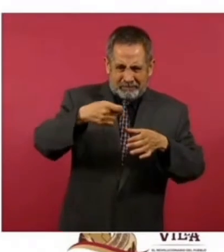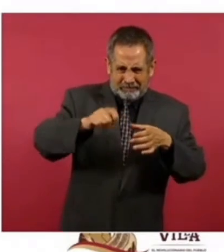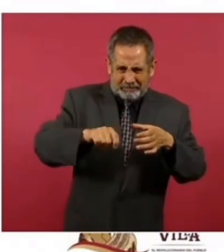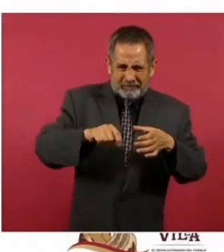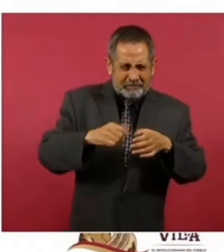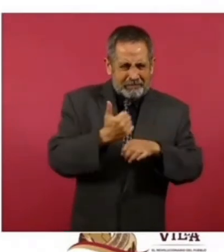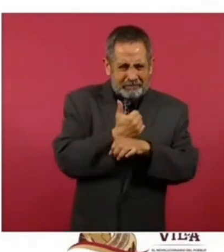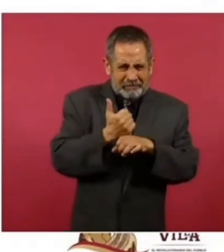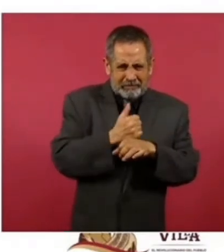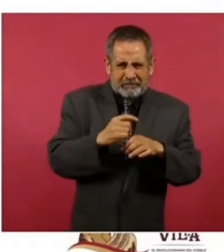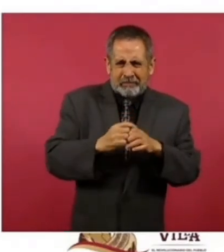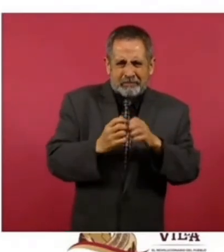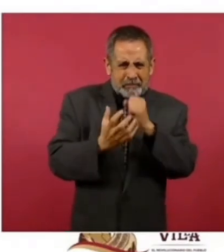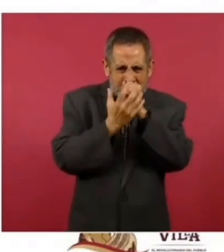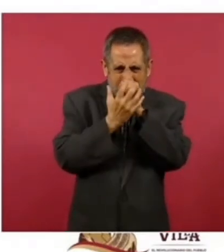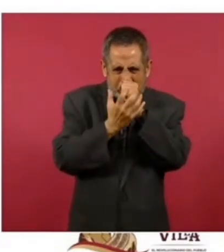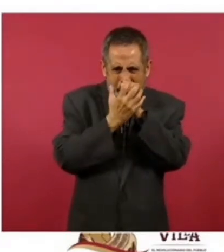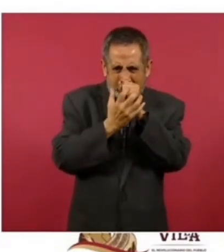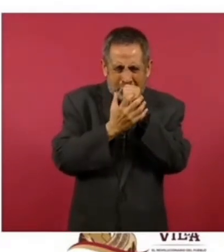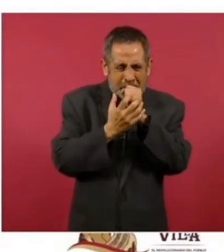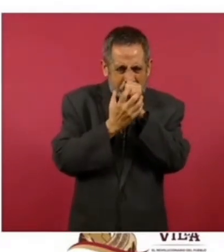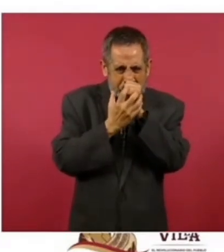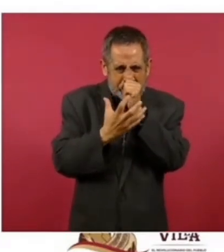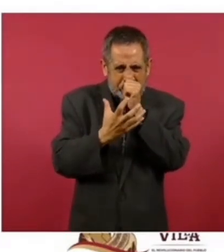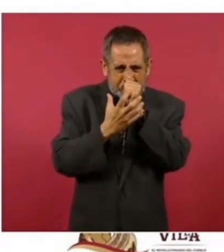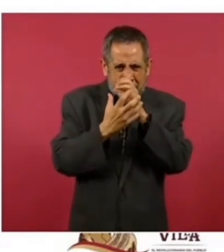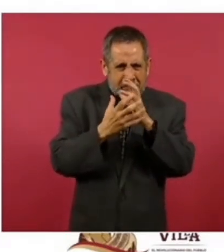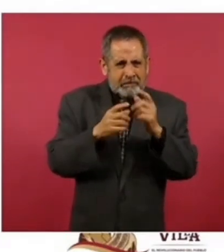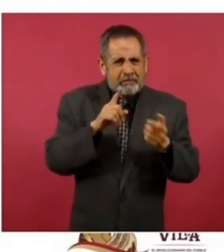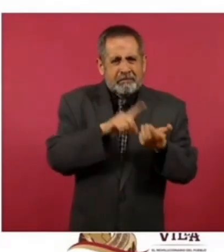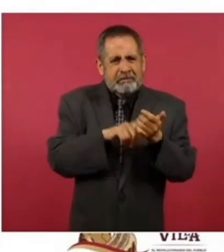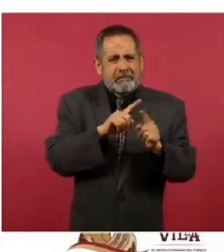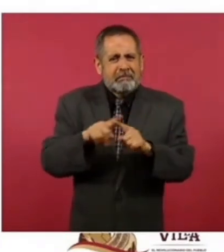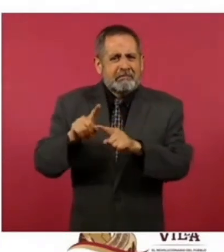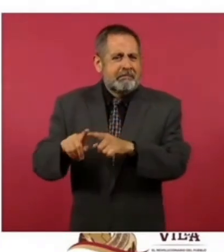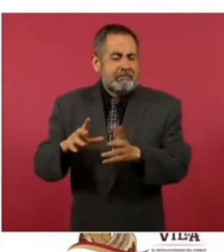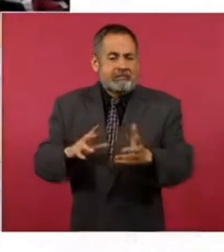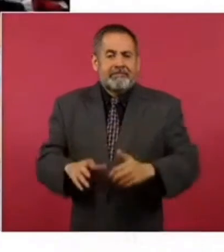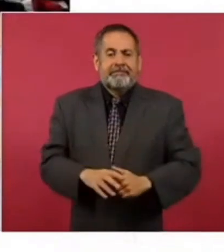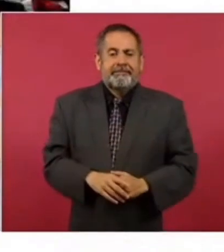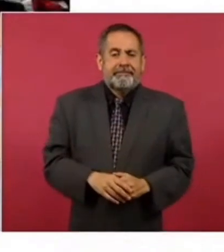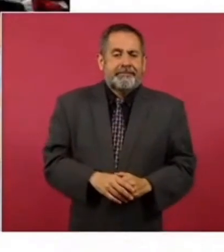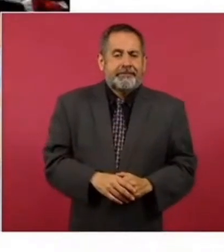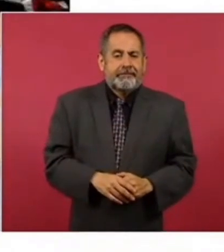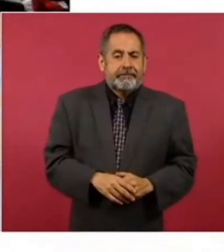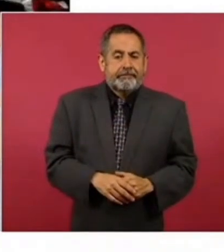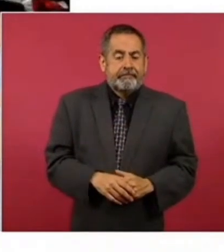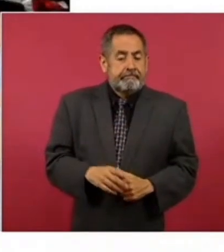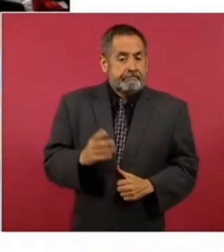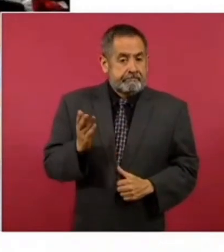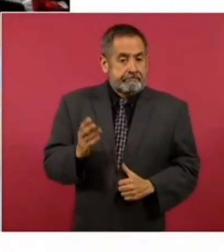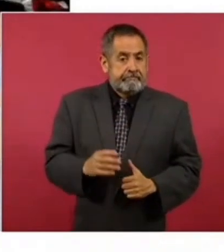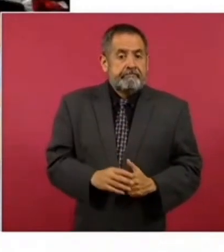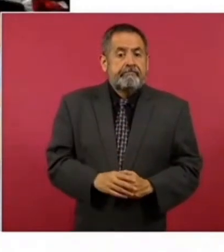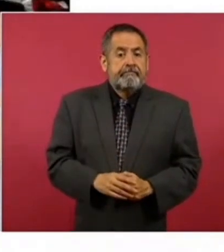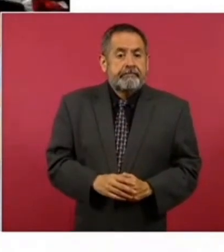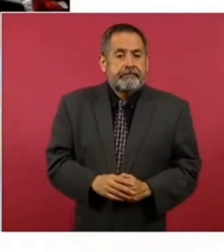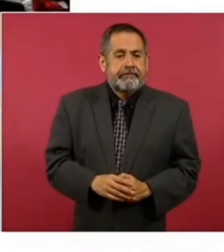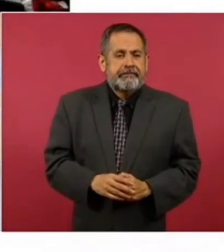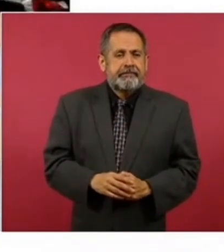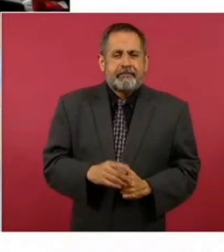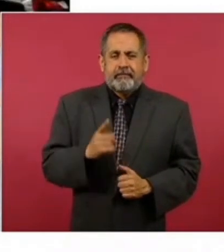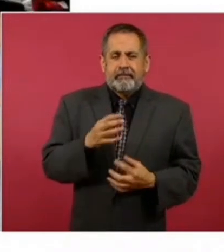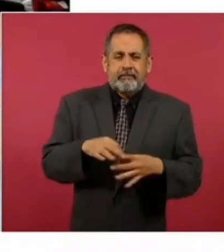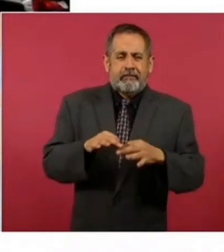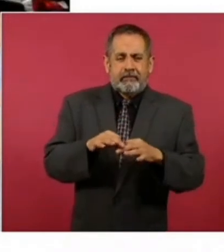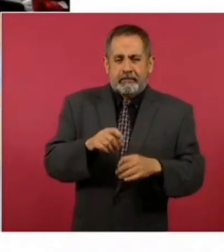plásticos, polímeros, es el 9%. La siguiente, por favor. Ahora, es importante que en el caso de los inhalantes hay un